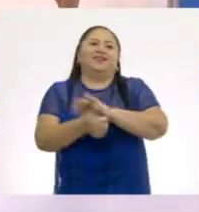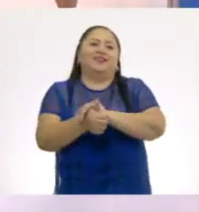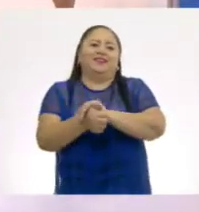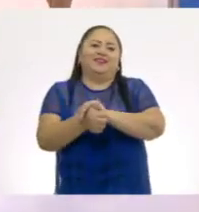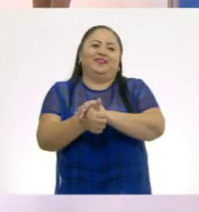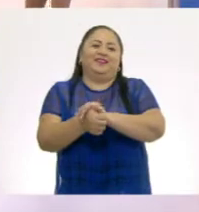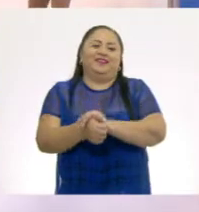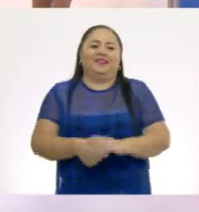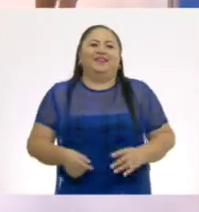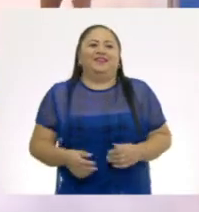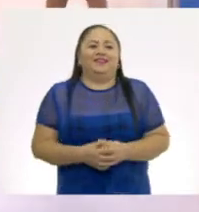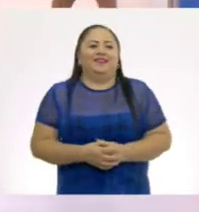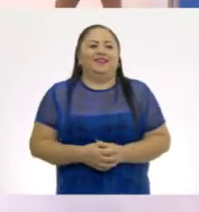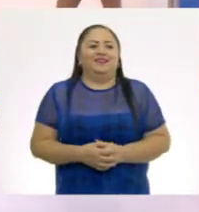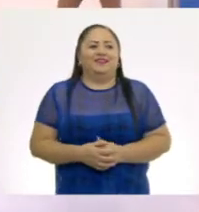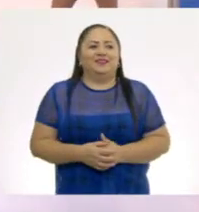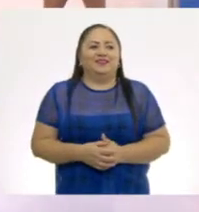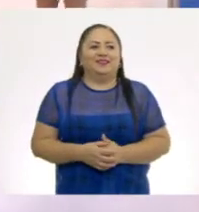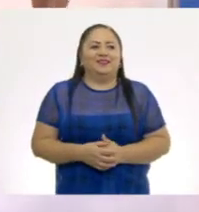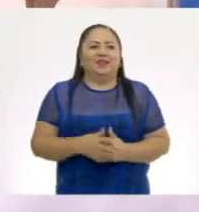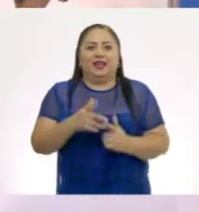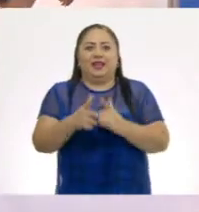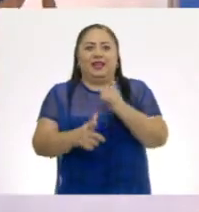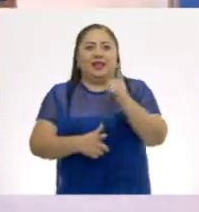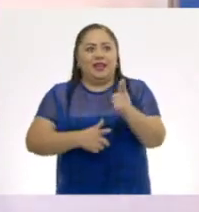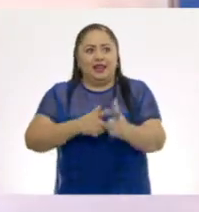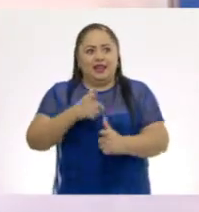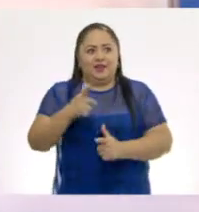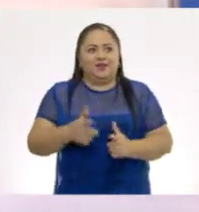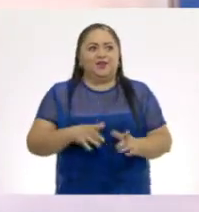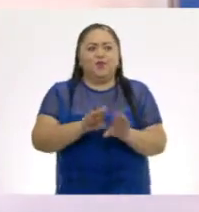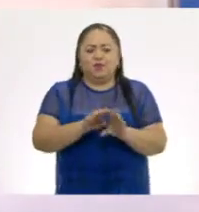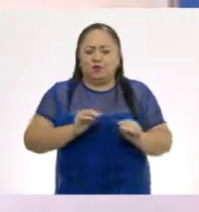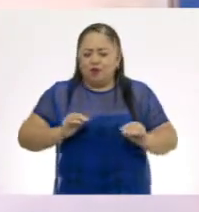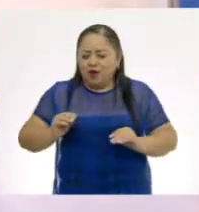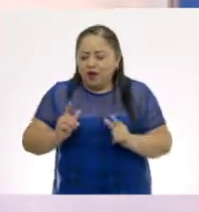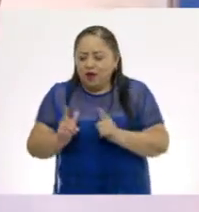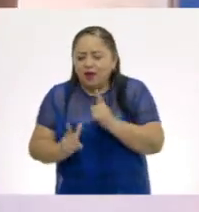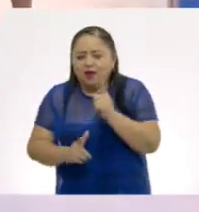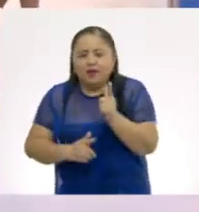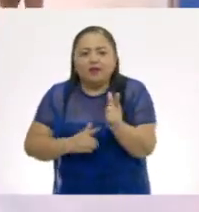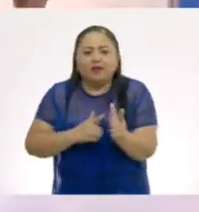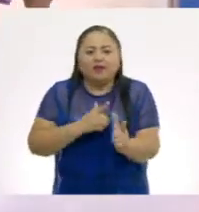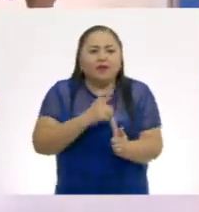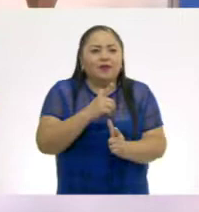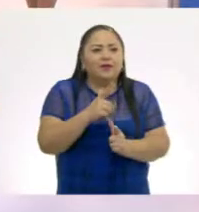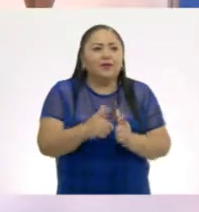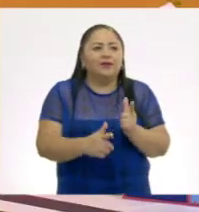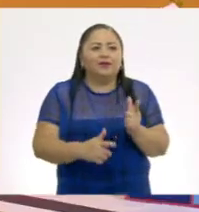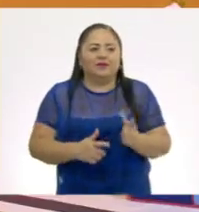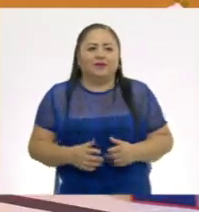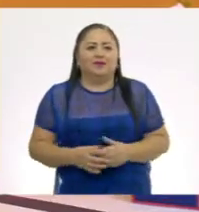otra vez tortuga. Lento, pero ahora puede ser como movimiento lento. A ver.